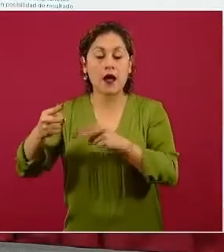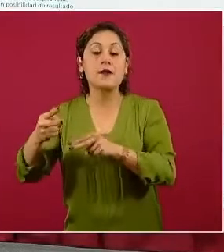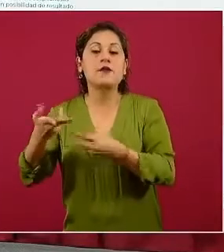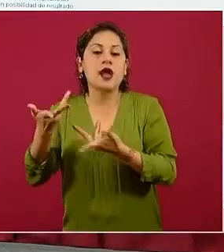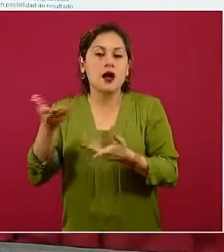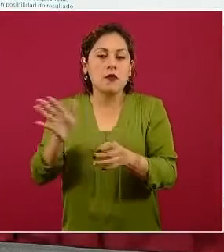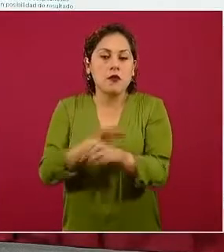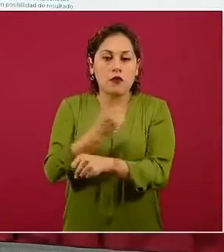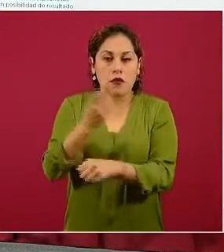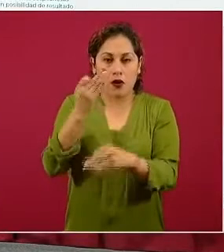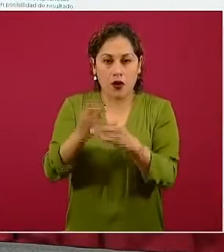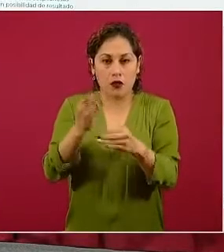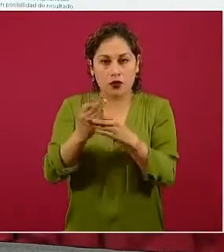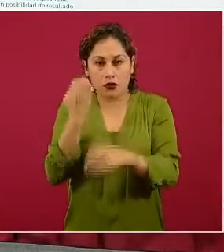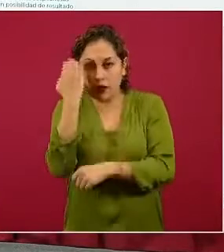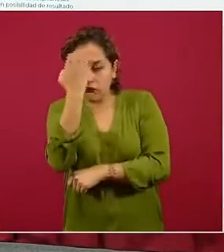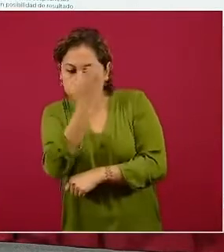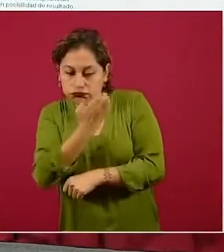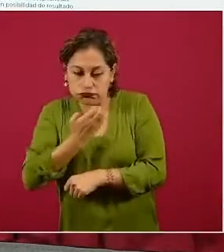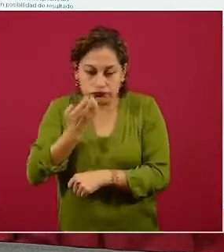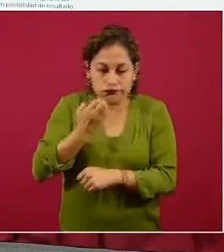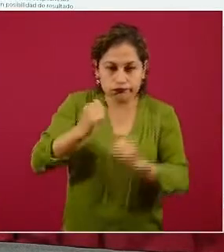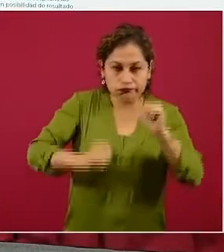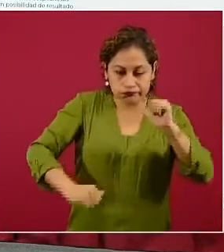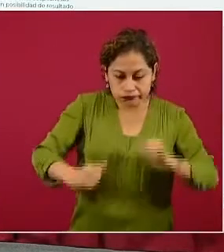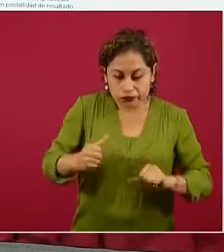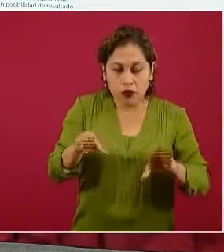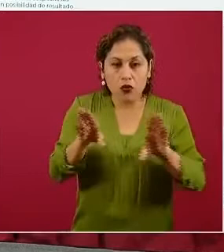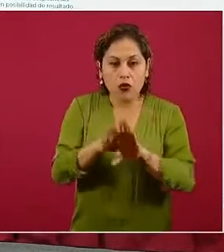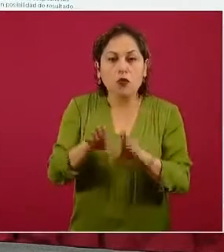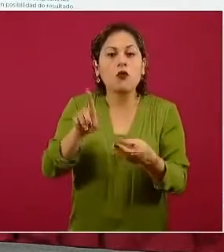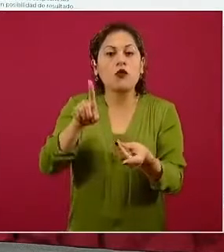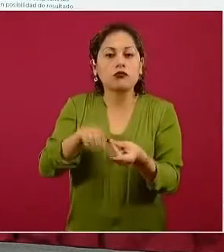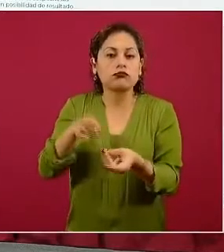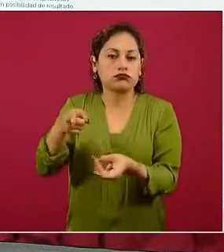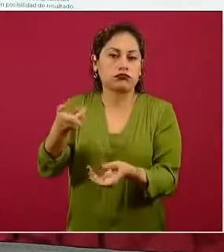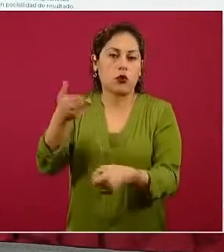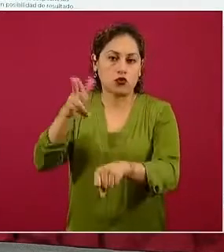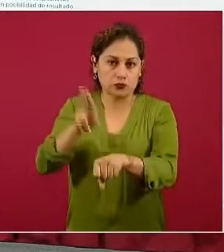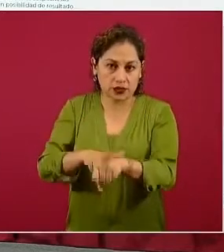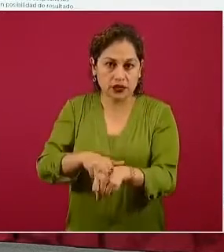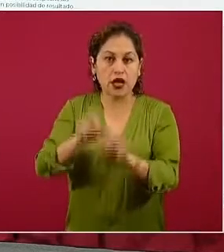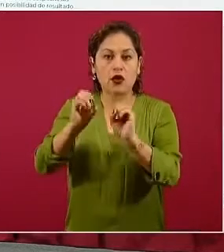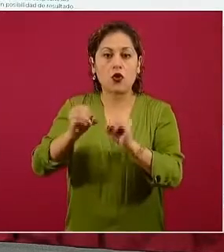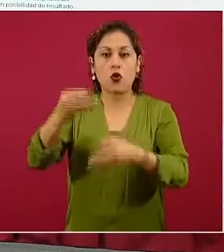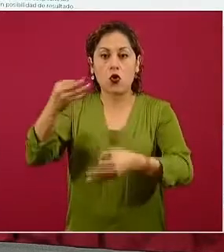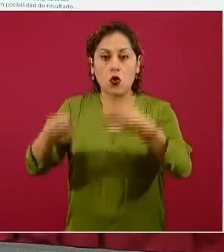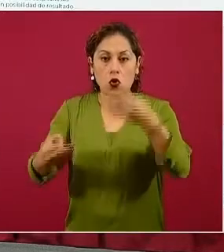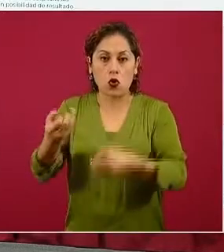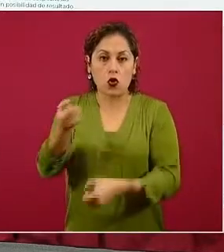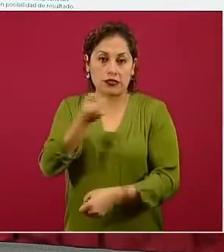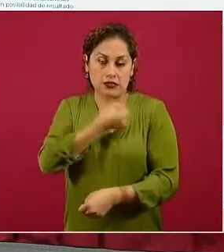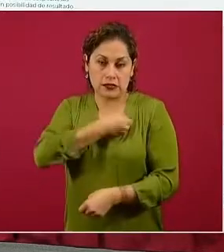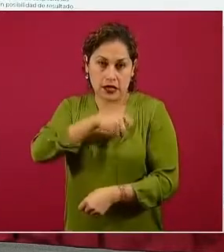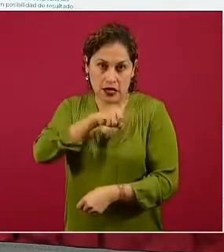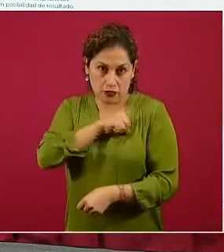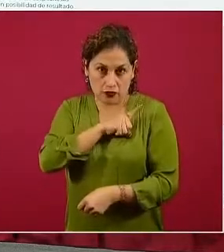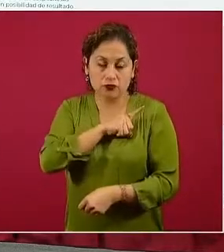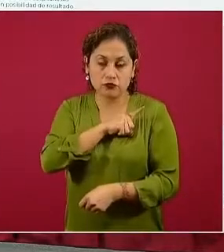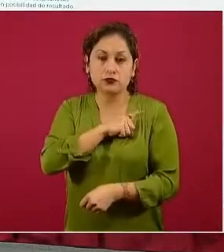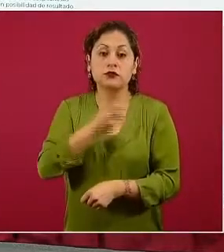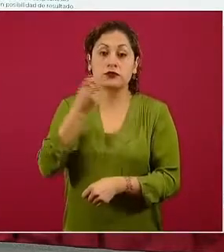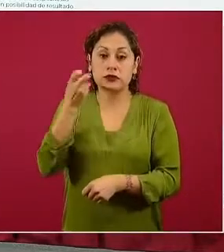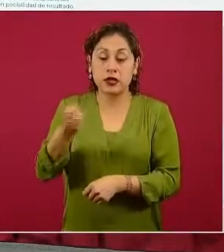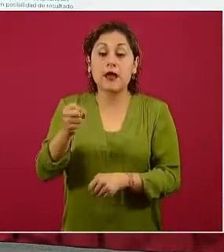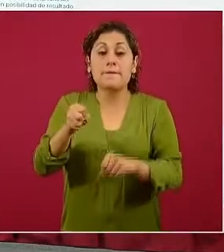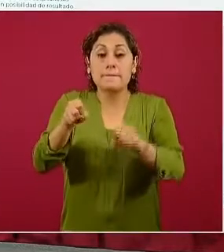por un proceso de dictaminación que se lleva a cabo en las unidades hospitalarias, en las jurisdicciones sanitarias y en las